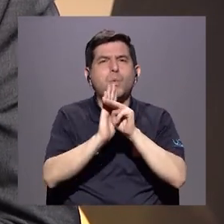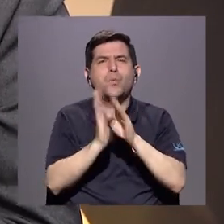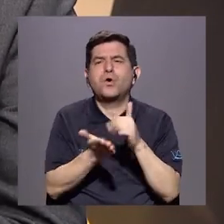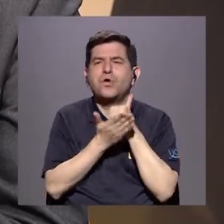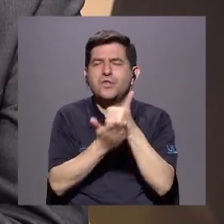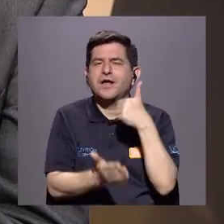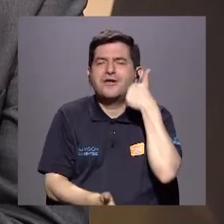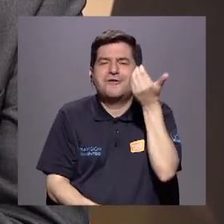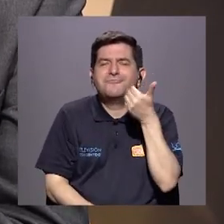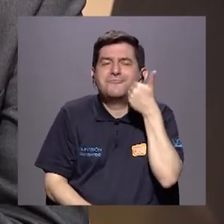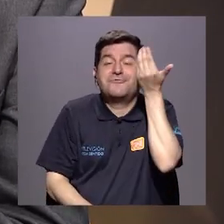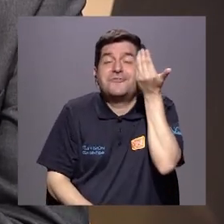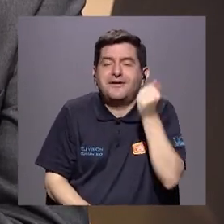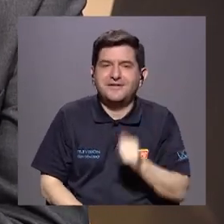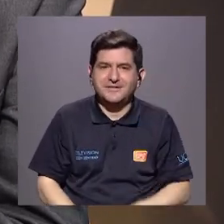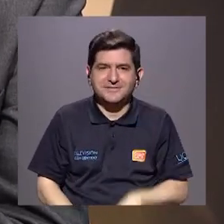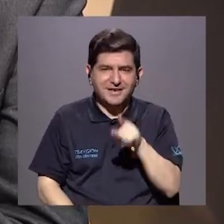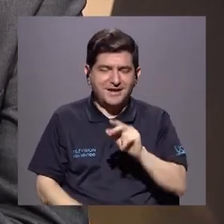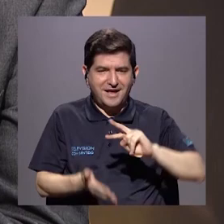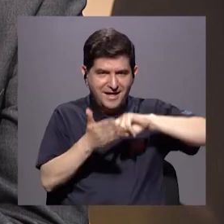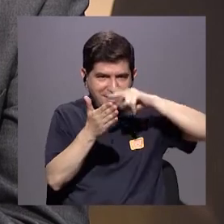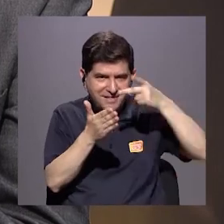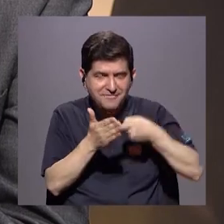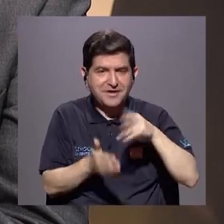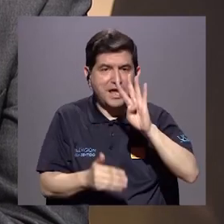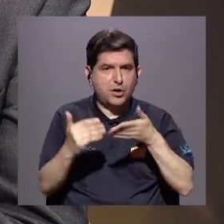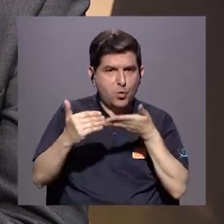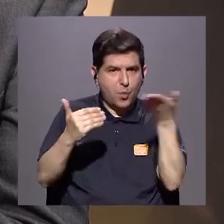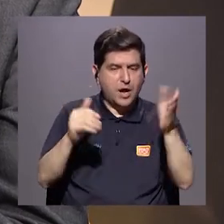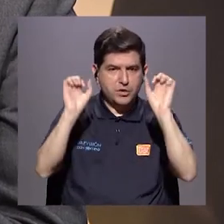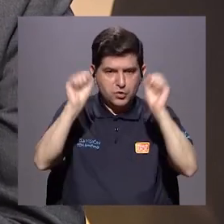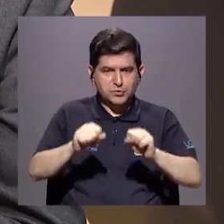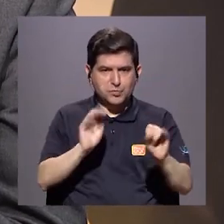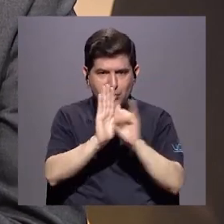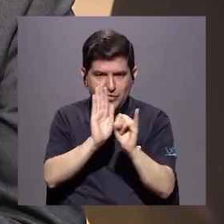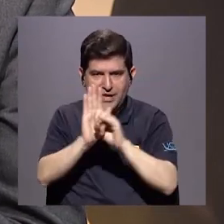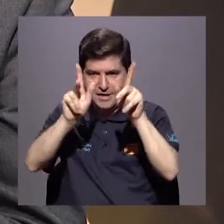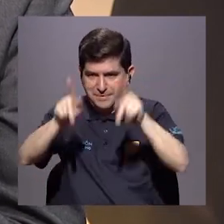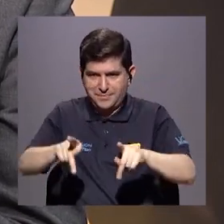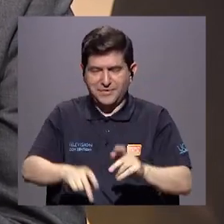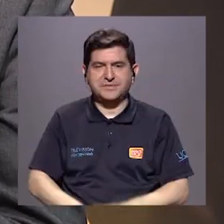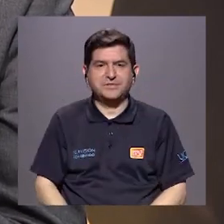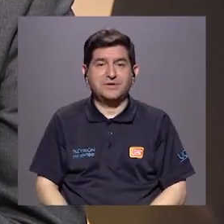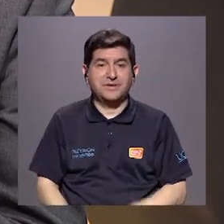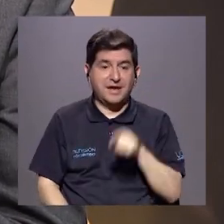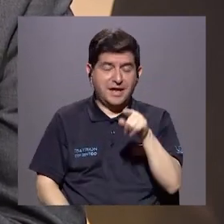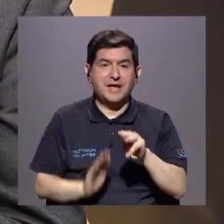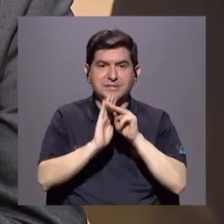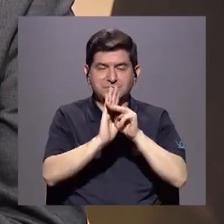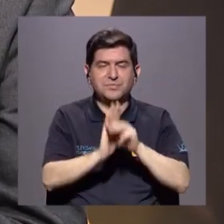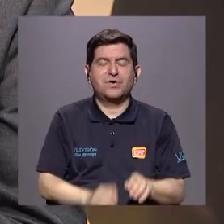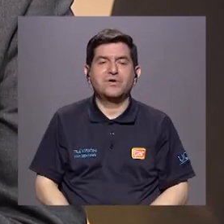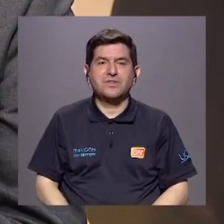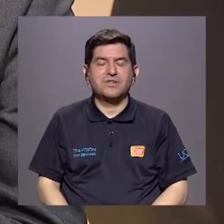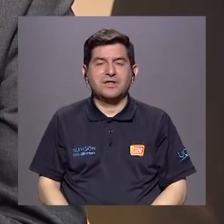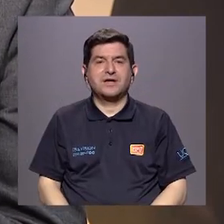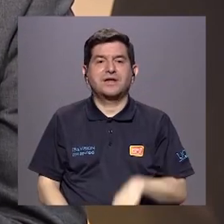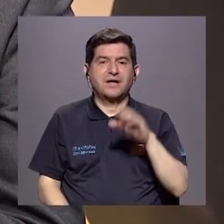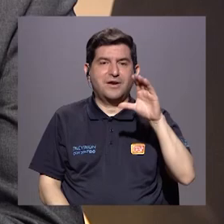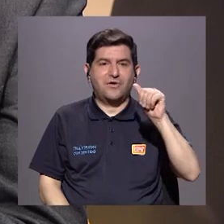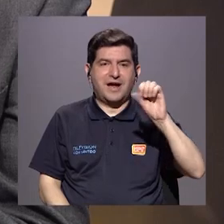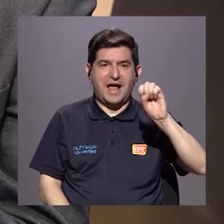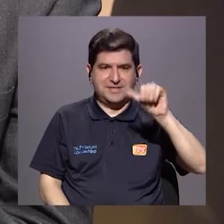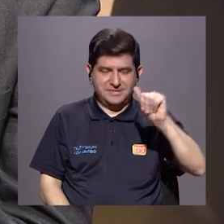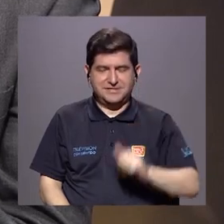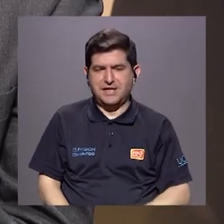ayuda muy fácilmente a definir como cuatro cositas que uno podría identificar a las personas que es lo que se llama el modelo casa sin ser reduccionista